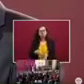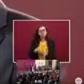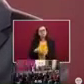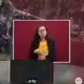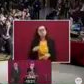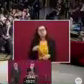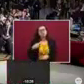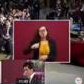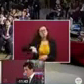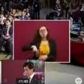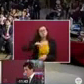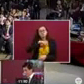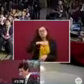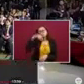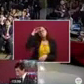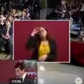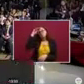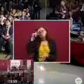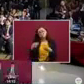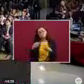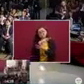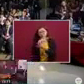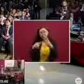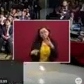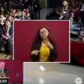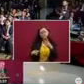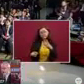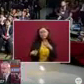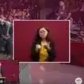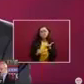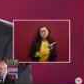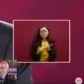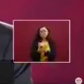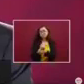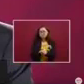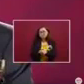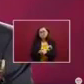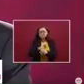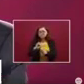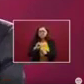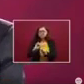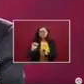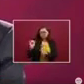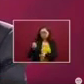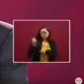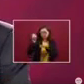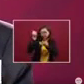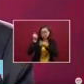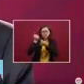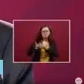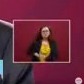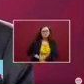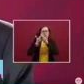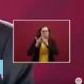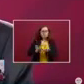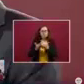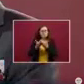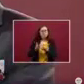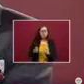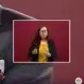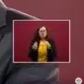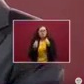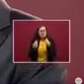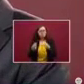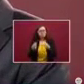donde hay muchas voces que atacan precisamente al presidente por esto. Pero si usted analiza el origen de las voces que hablan en contra, pues